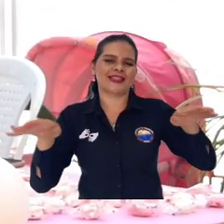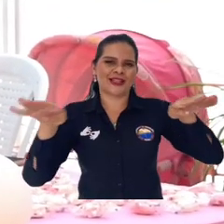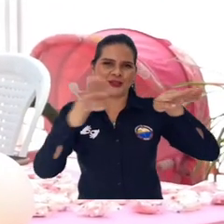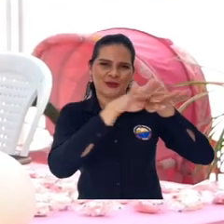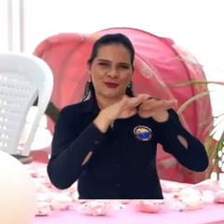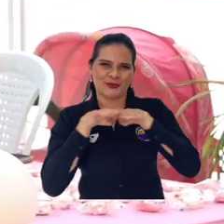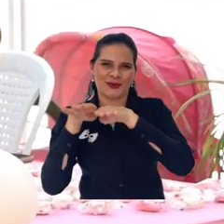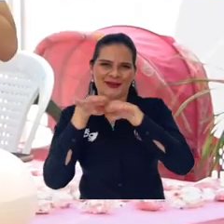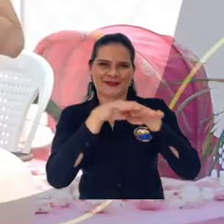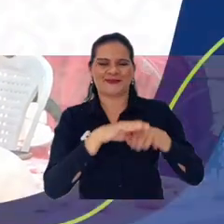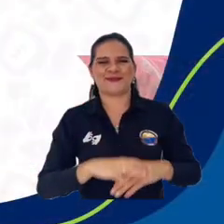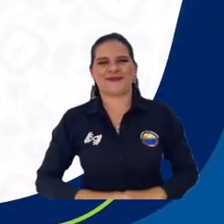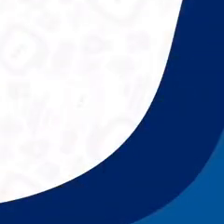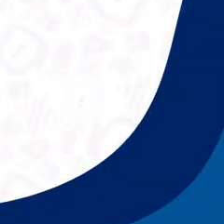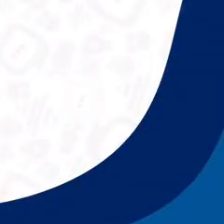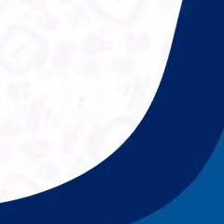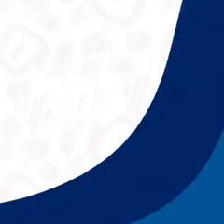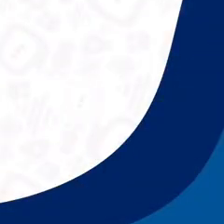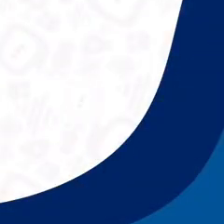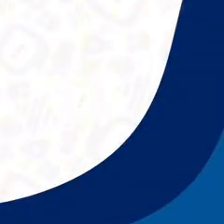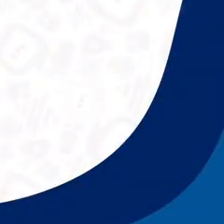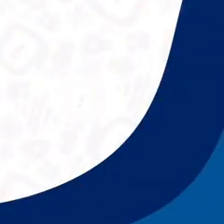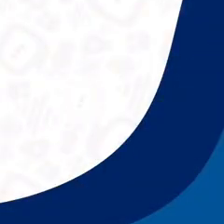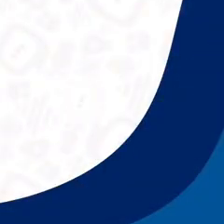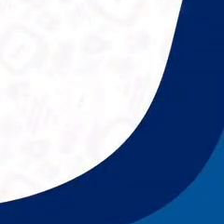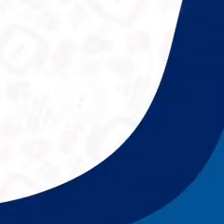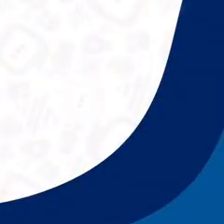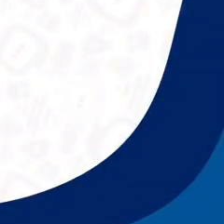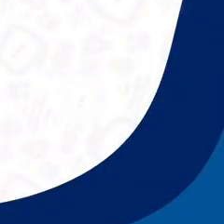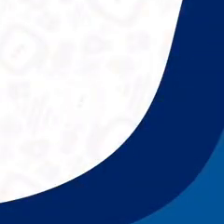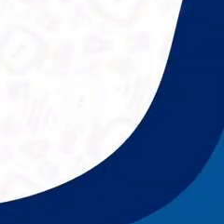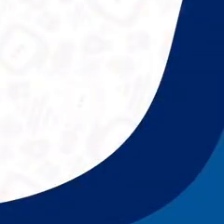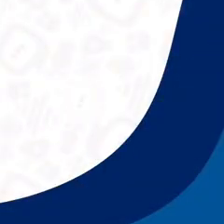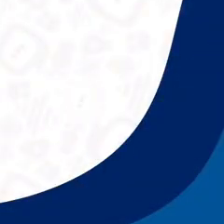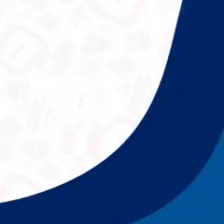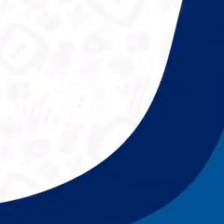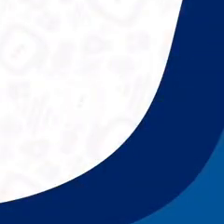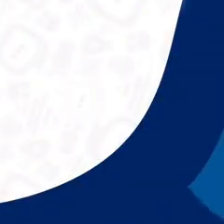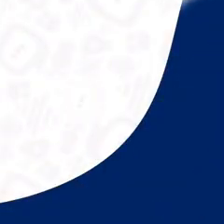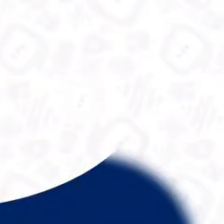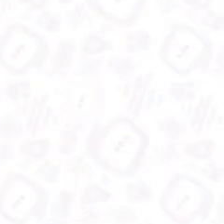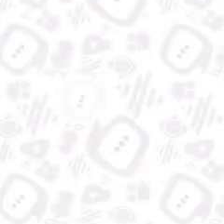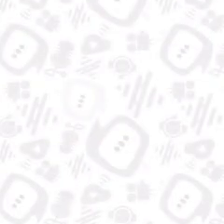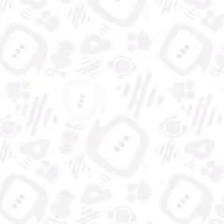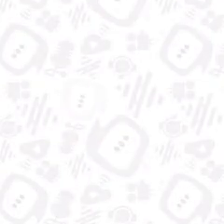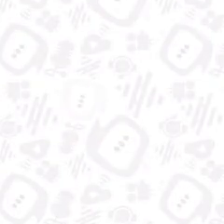y equitativo para todos. Aún más incluyente e innovadora.